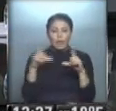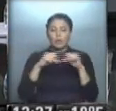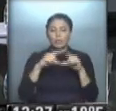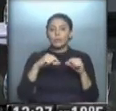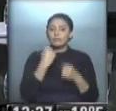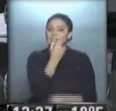el 144